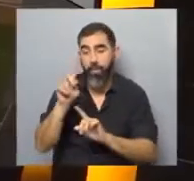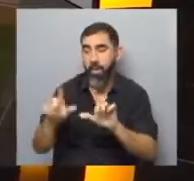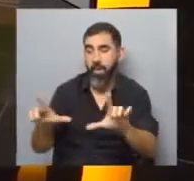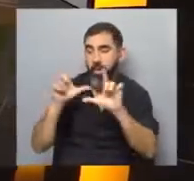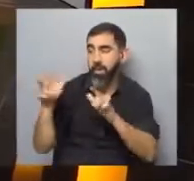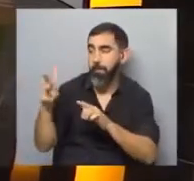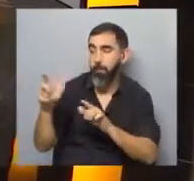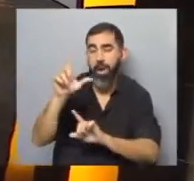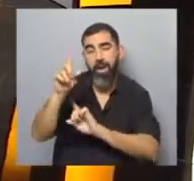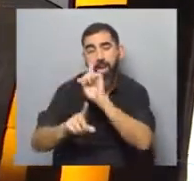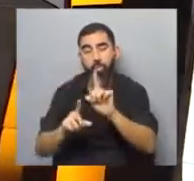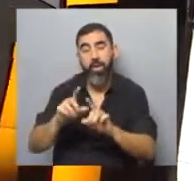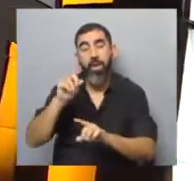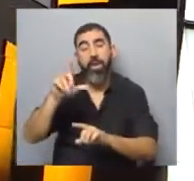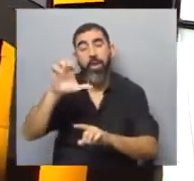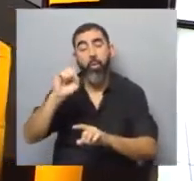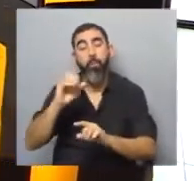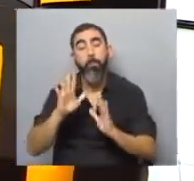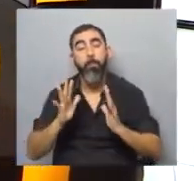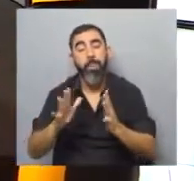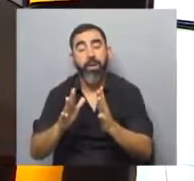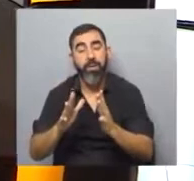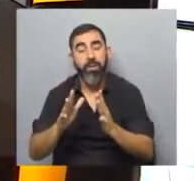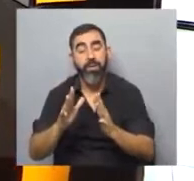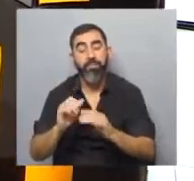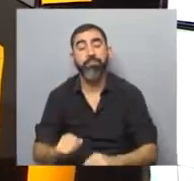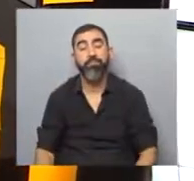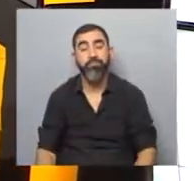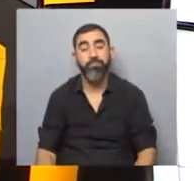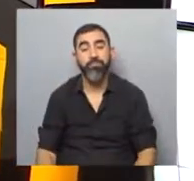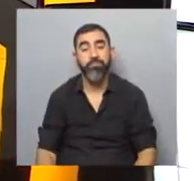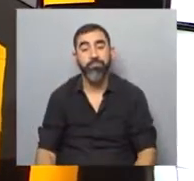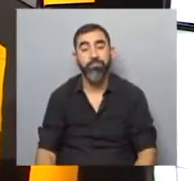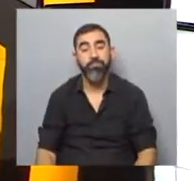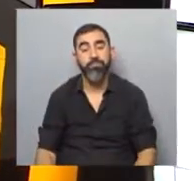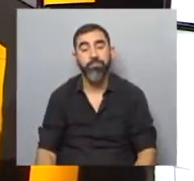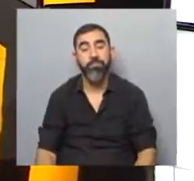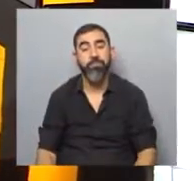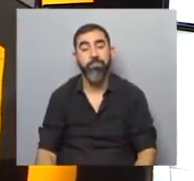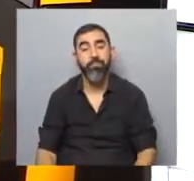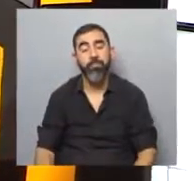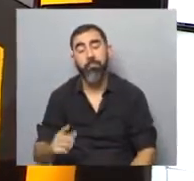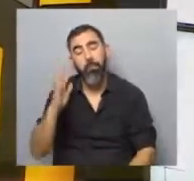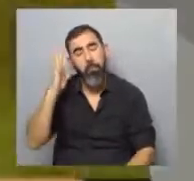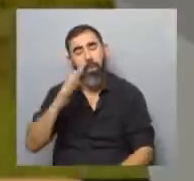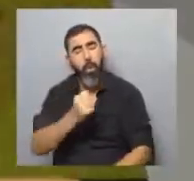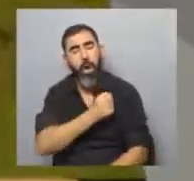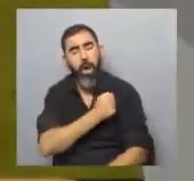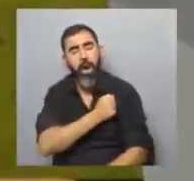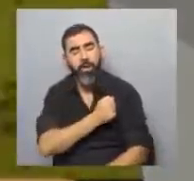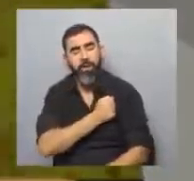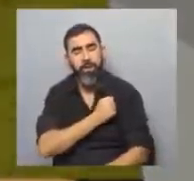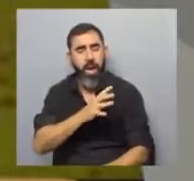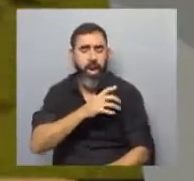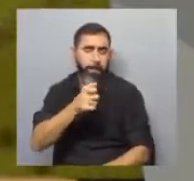imágenes que tienen que ver con el geoparque, el proyecto de geoparque de Botucatú, que es allí. Uno relaciona Artigas, y vaya si es